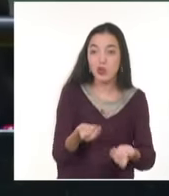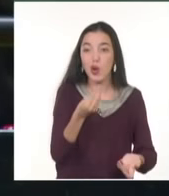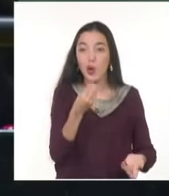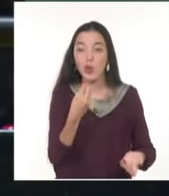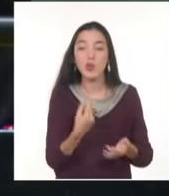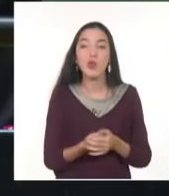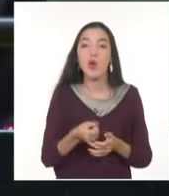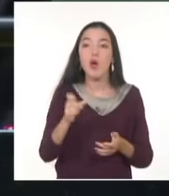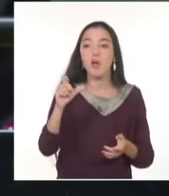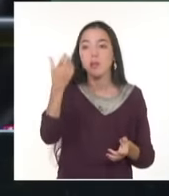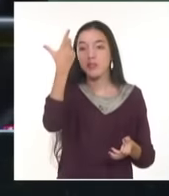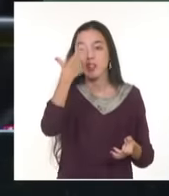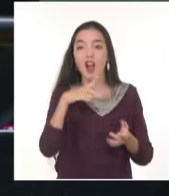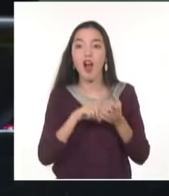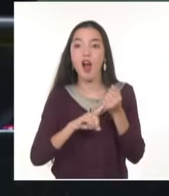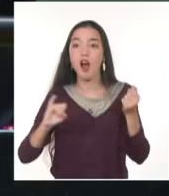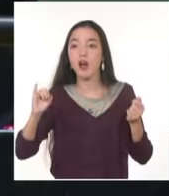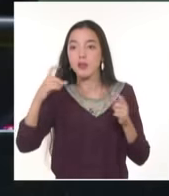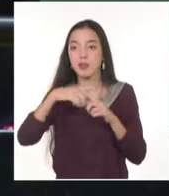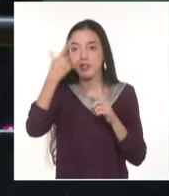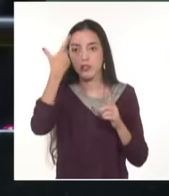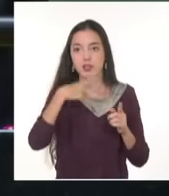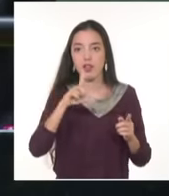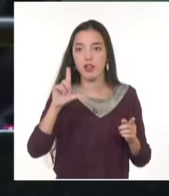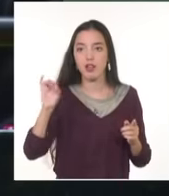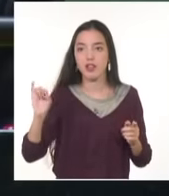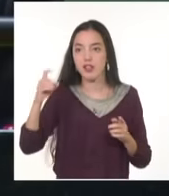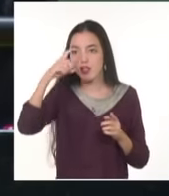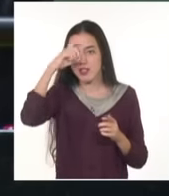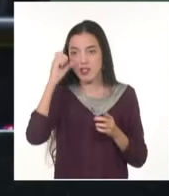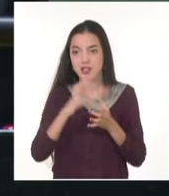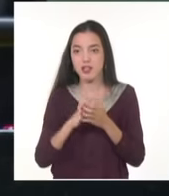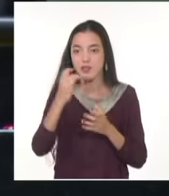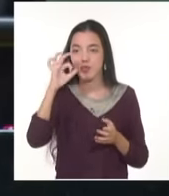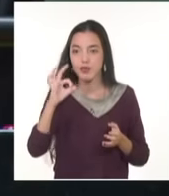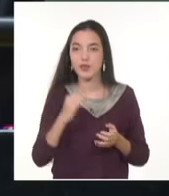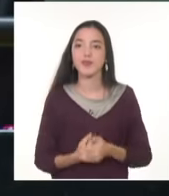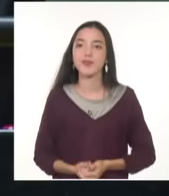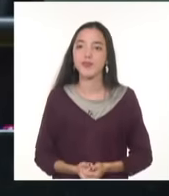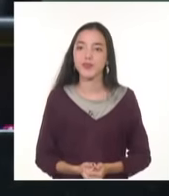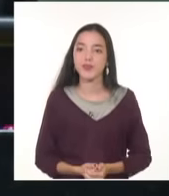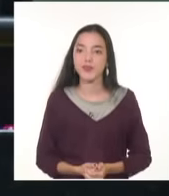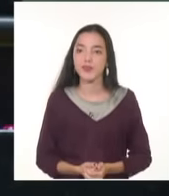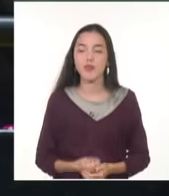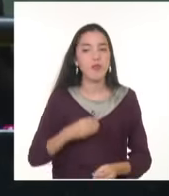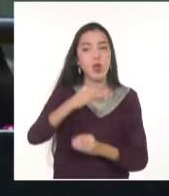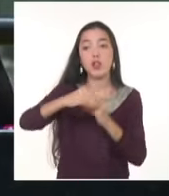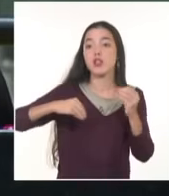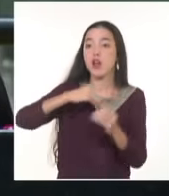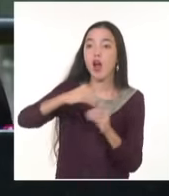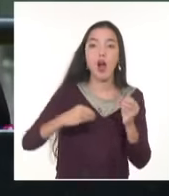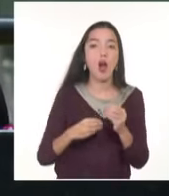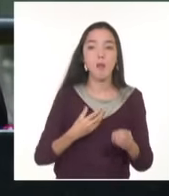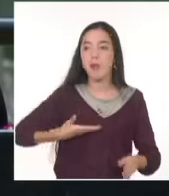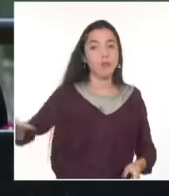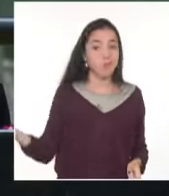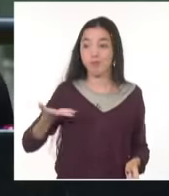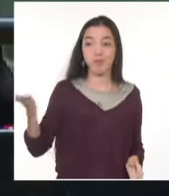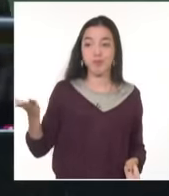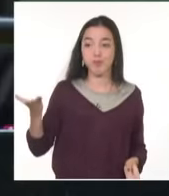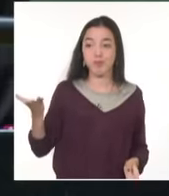capitalismo no se cambian de manera urgente y significativa, no se podrá